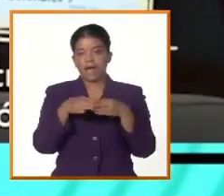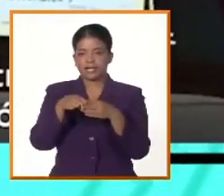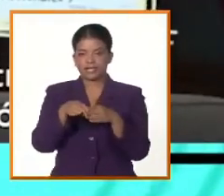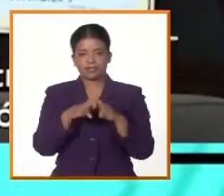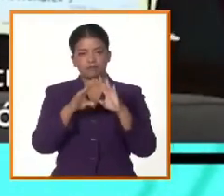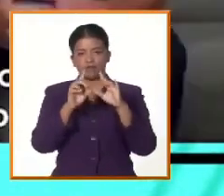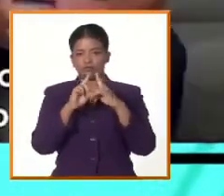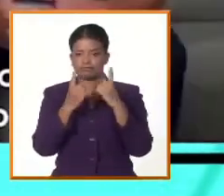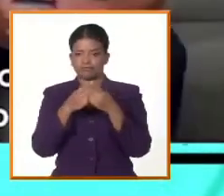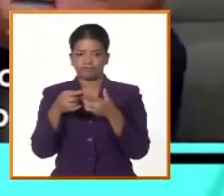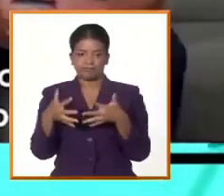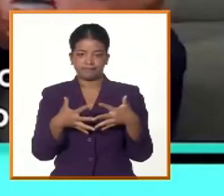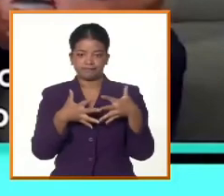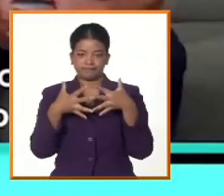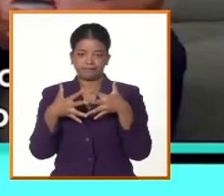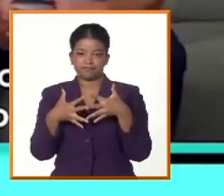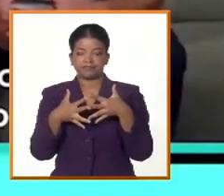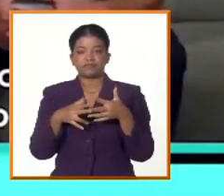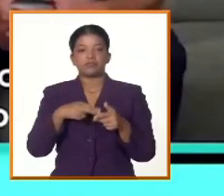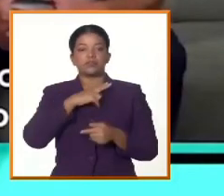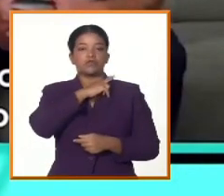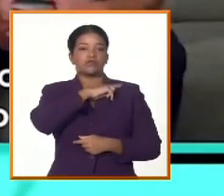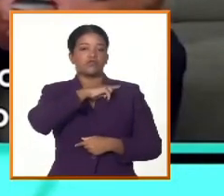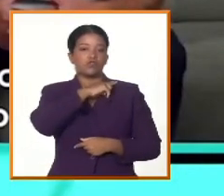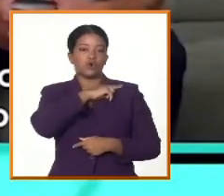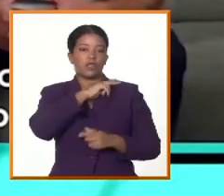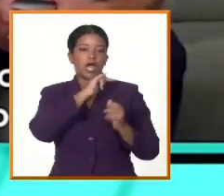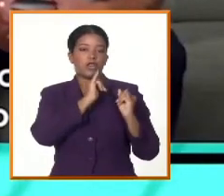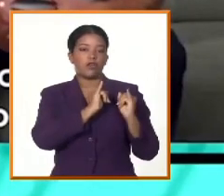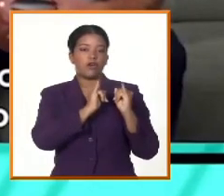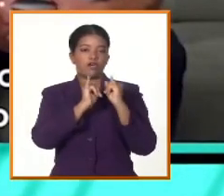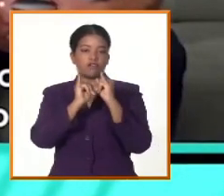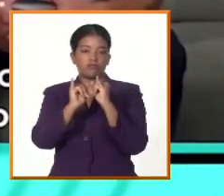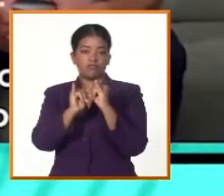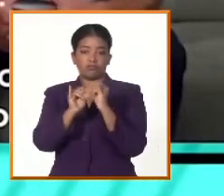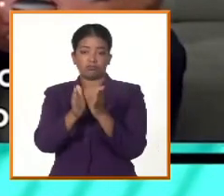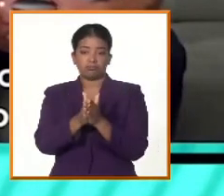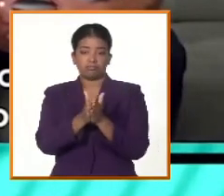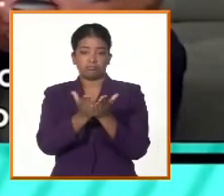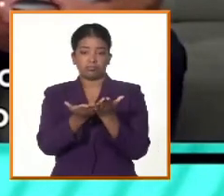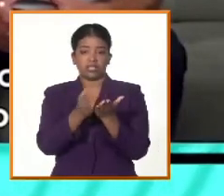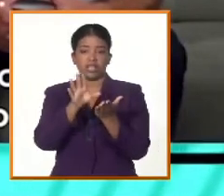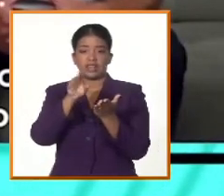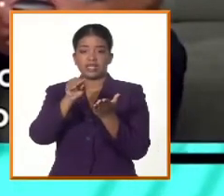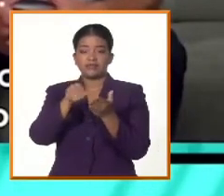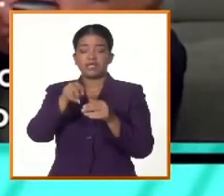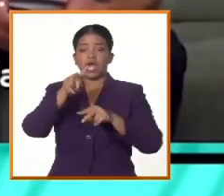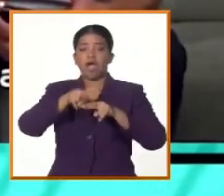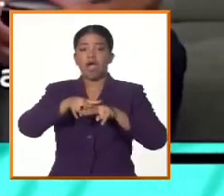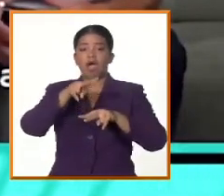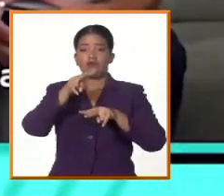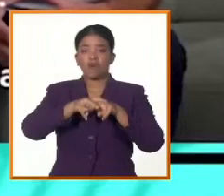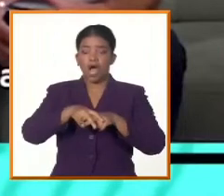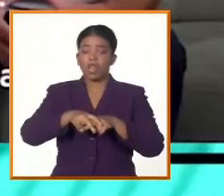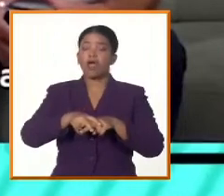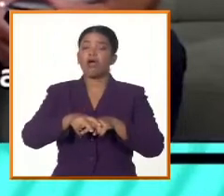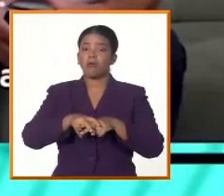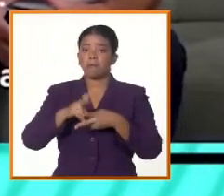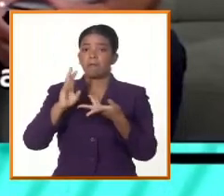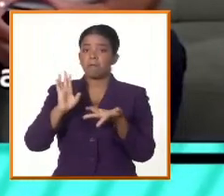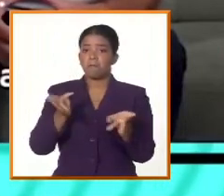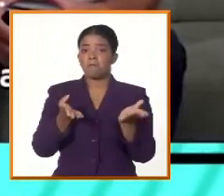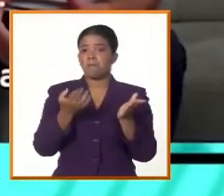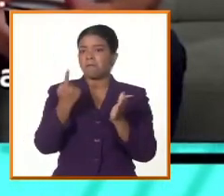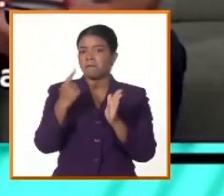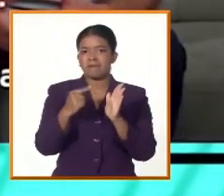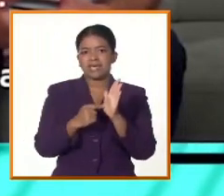en la región los funcionarios que dieron el soplo al Wall Street journal afirmaron que la Habana recibiría varios miles de